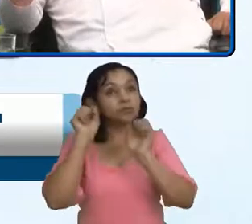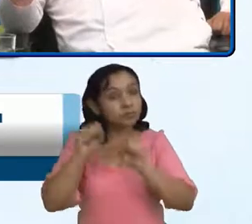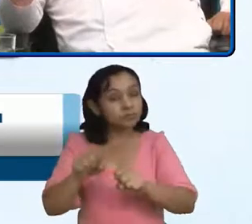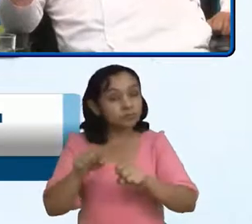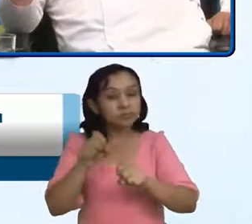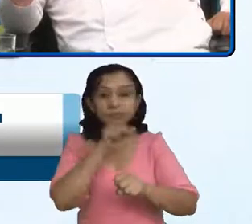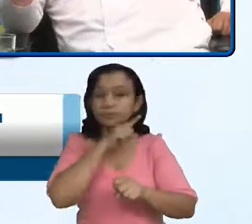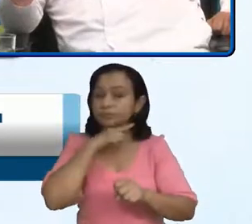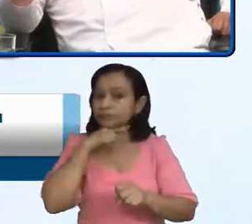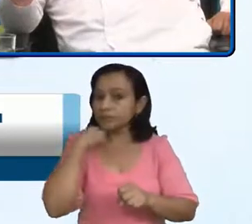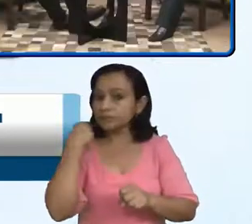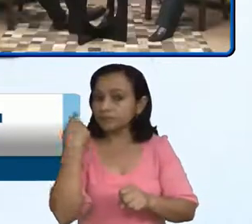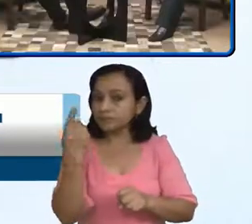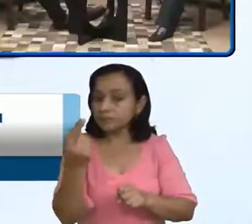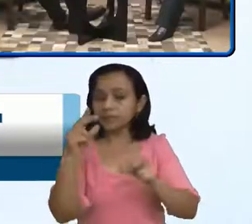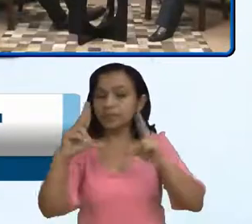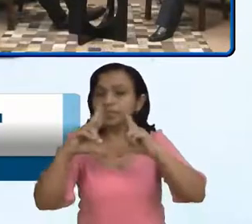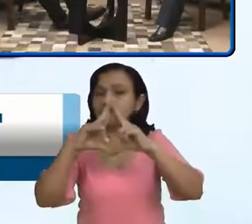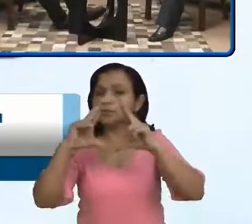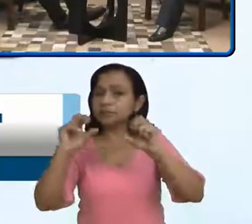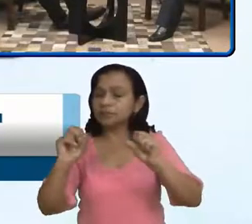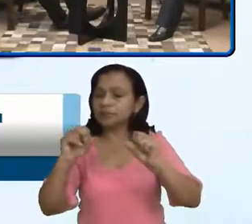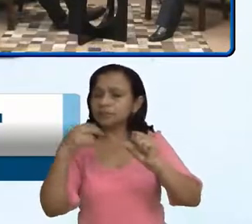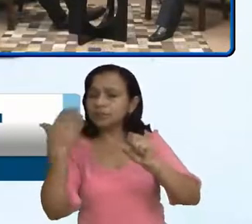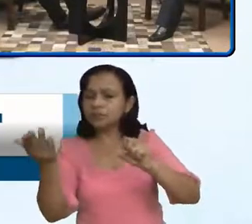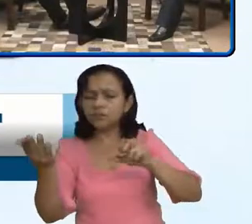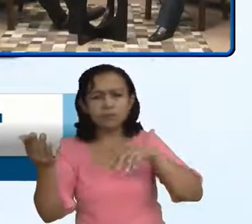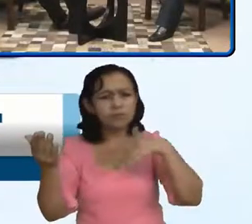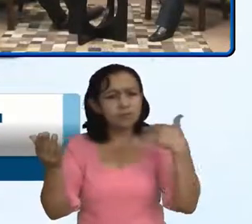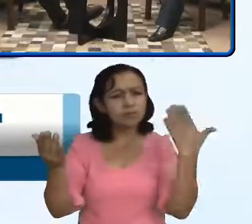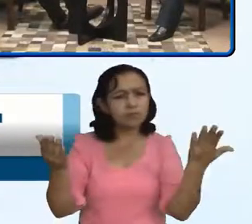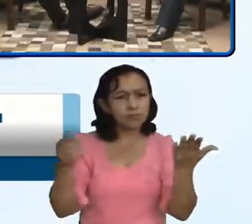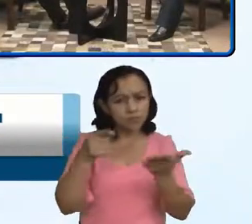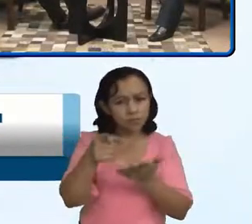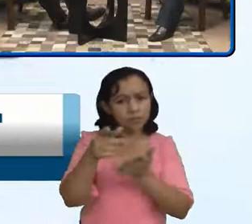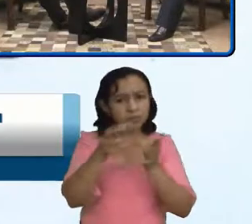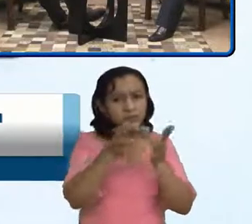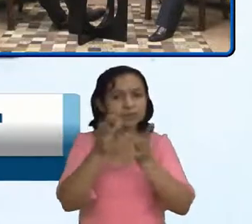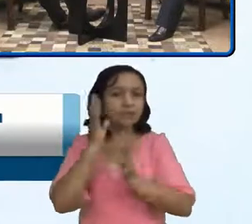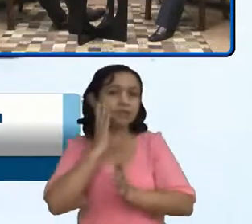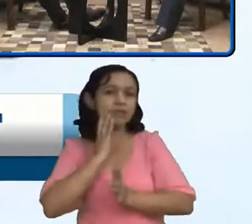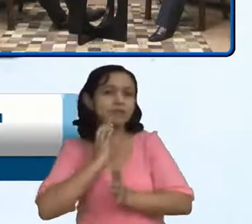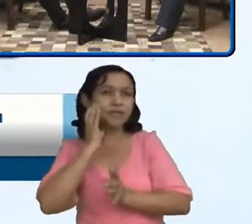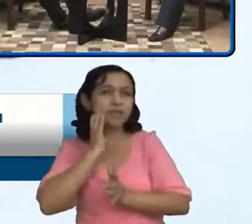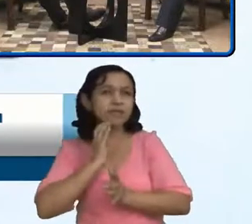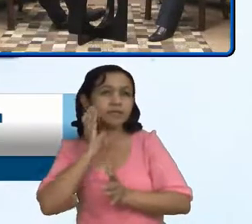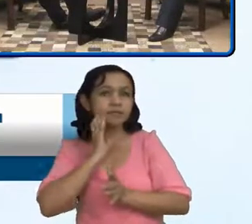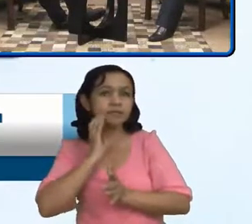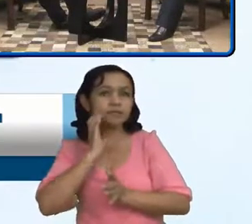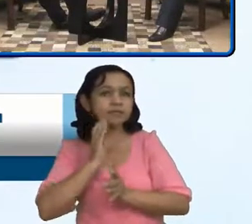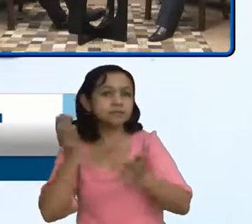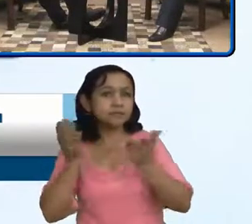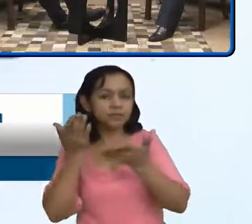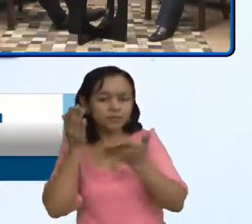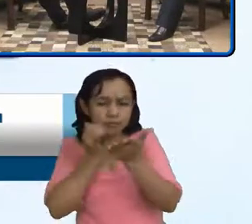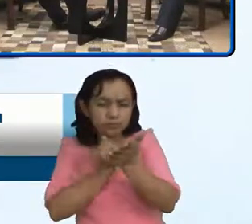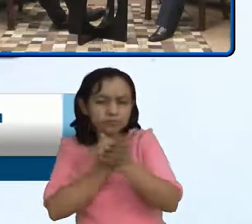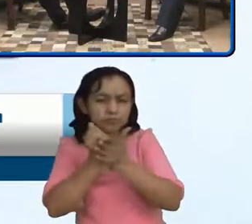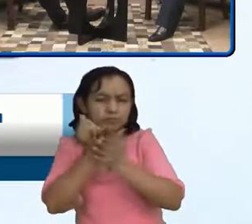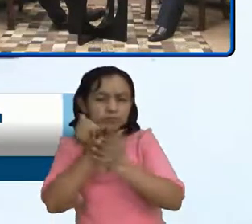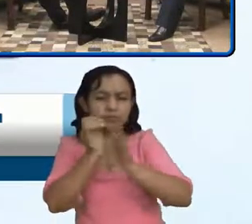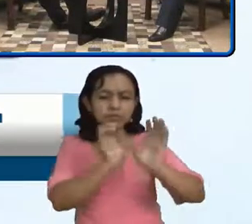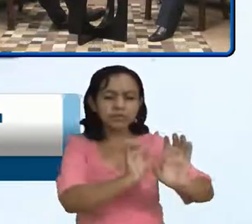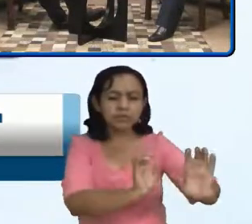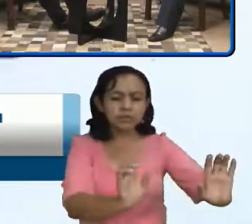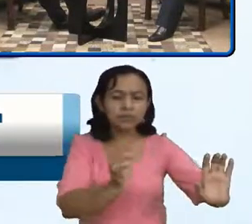real, hablemos de la real en Nicaragua, ¿cuál es? Usted que atiende la especialidad de urología, ¿son más las afectaciones de niños,